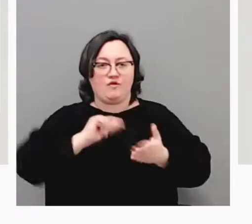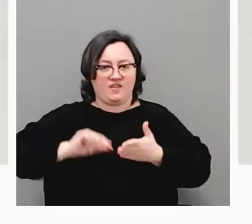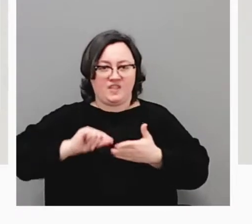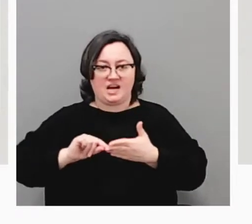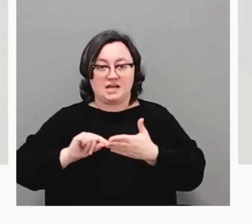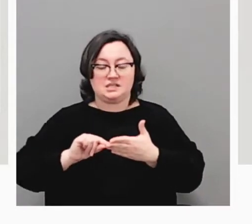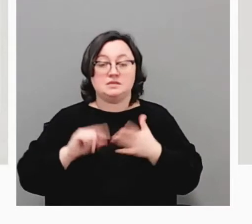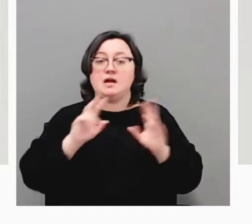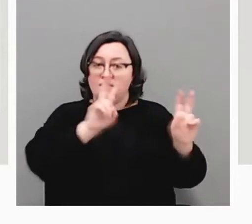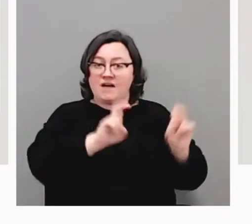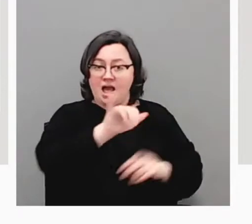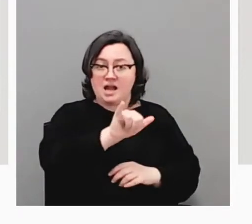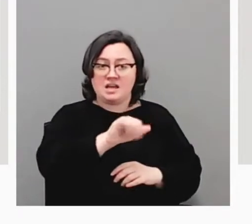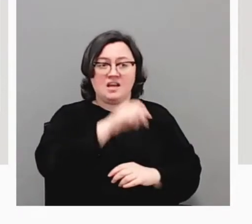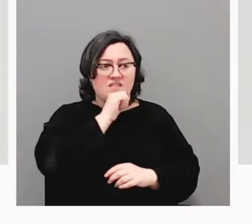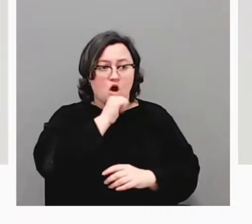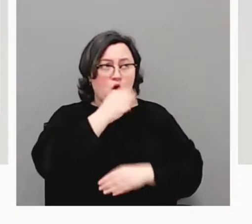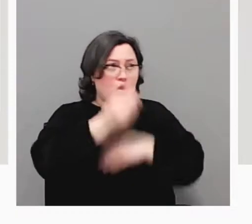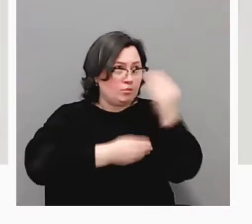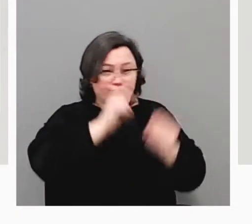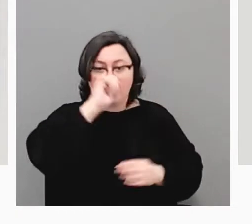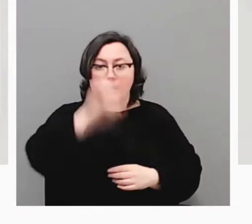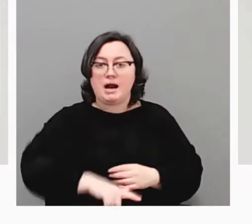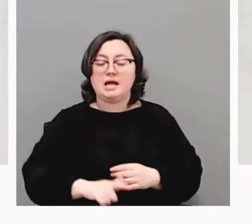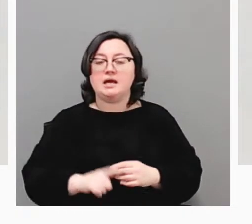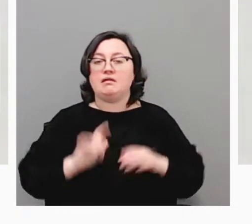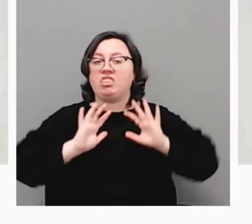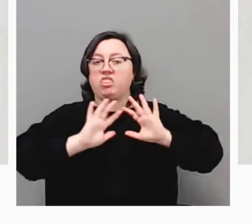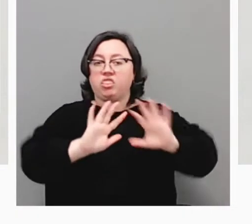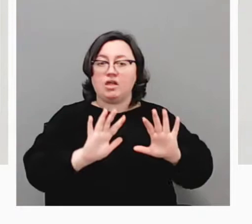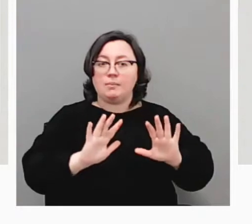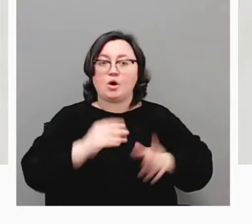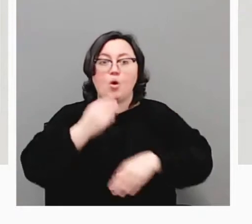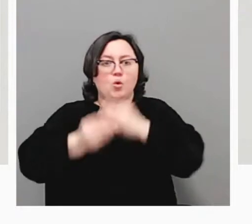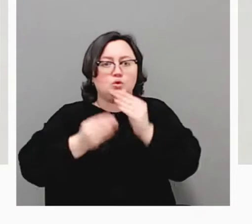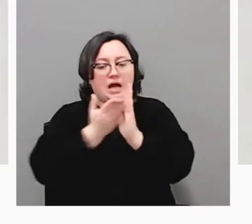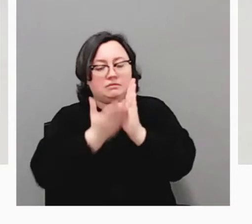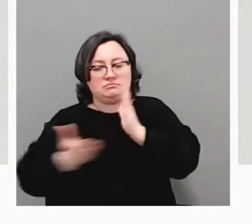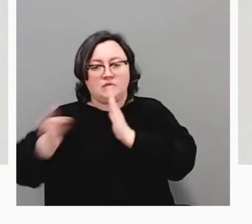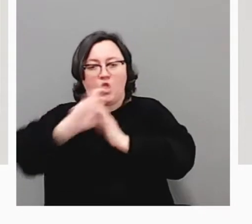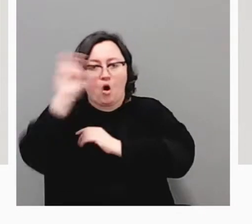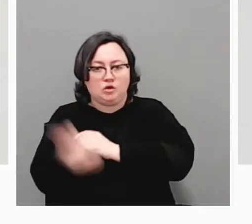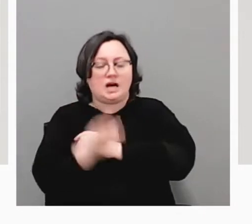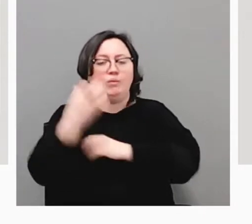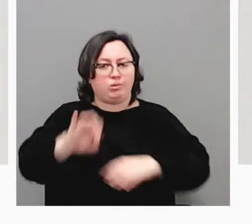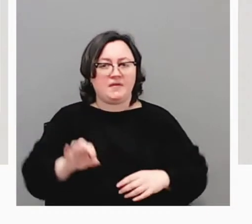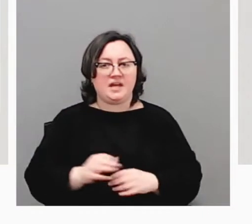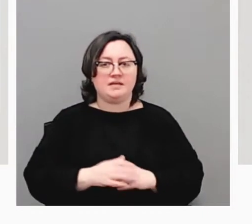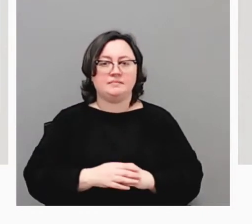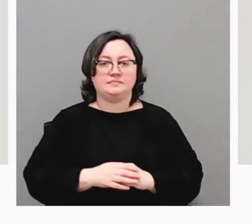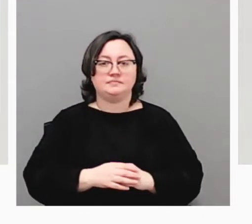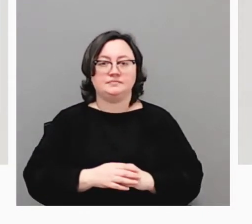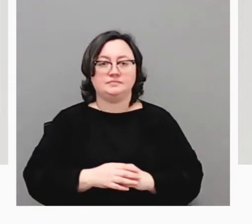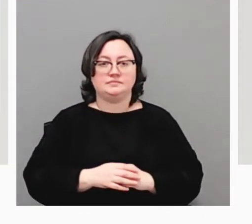vale, esto ha quedado viejo, ha quedado ya en desuso, pero vamos a ver si esto de alguna forma se pueden integrar,